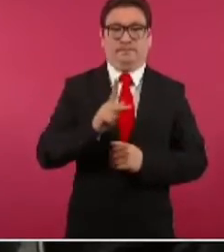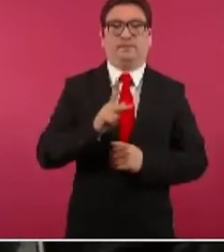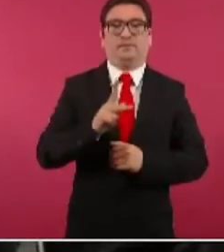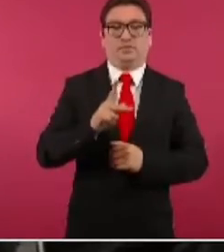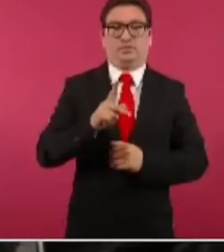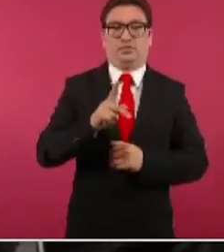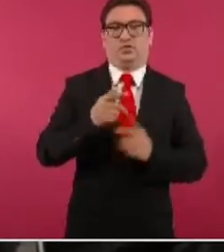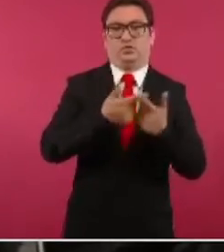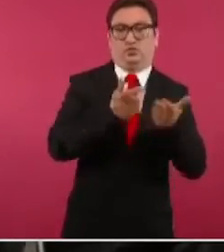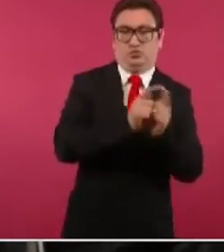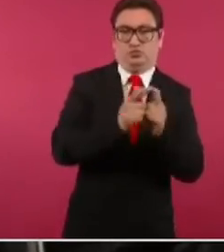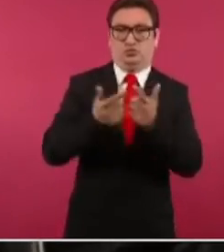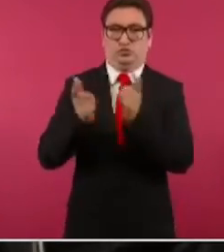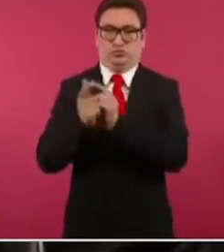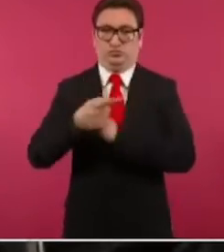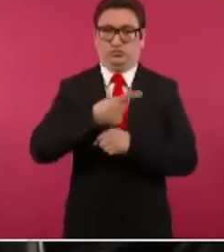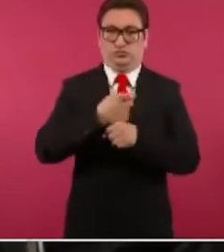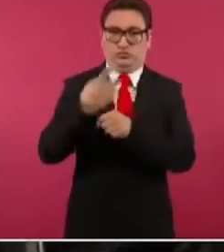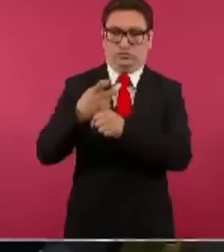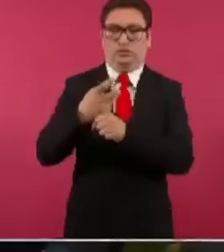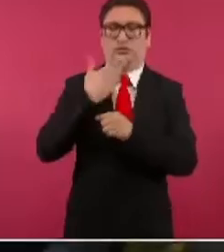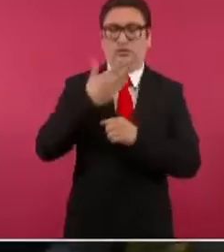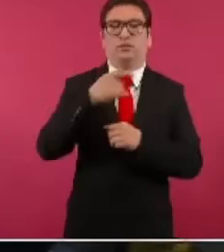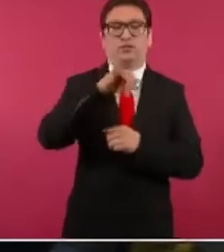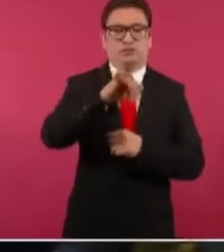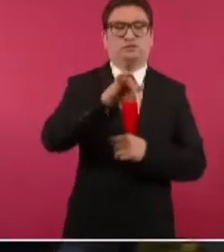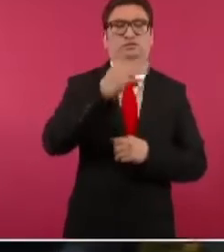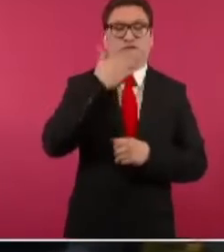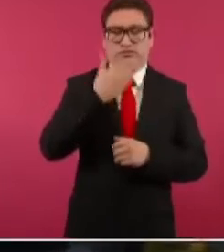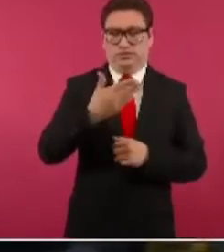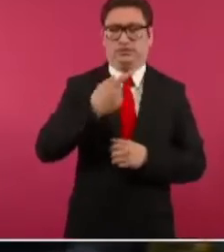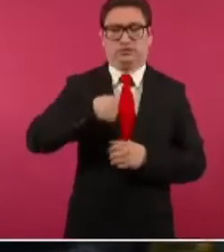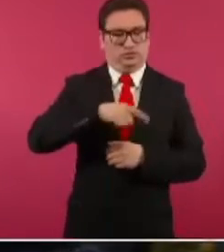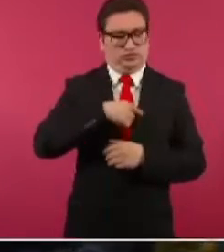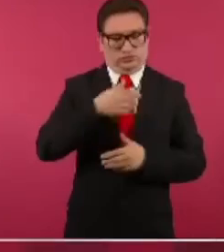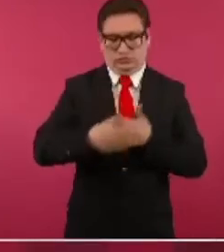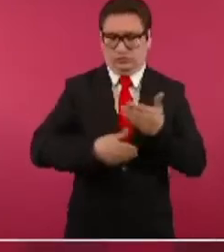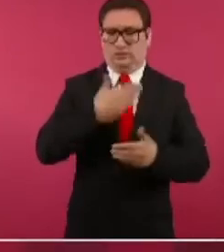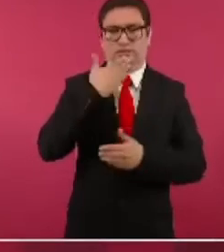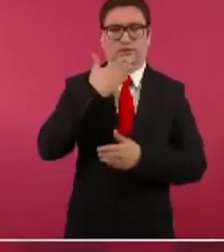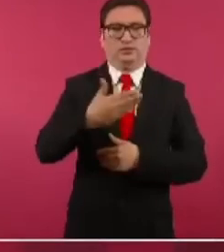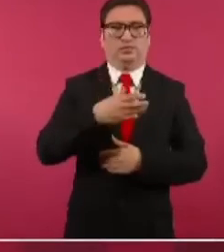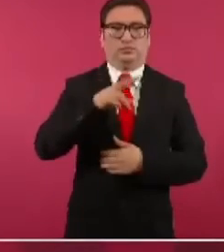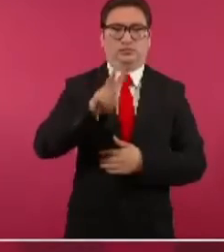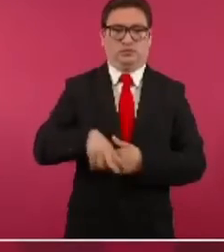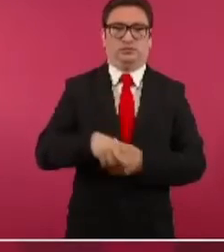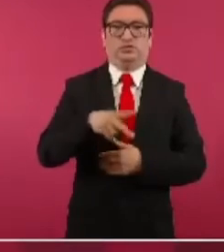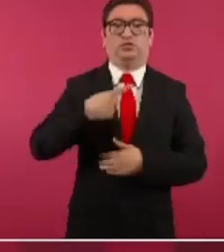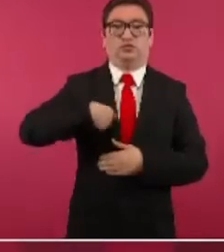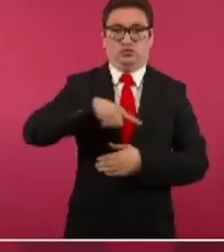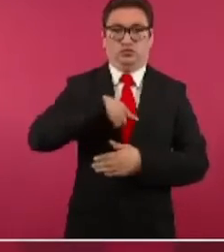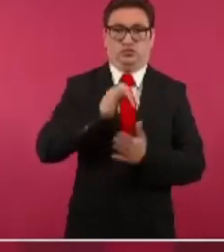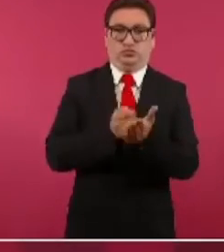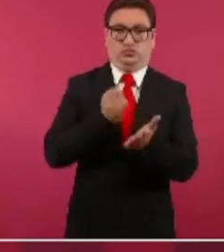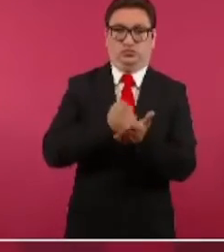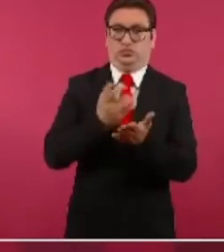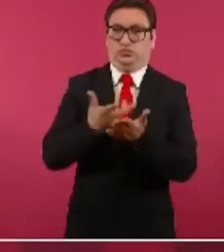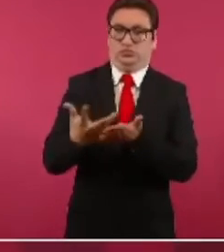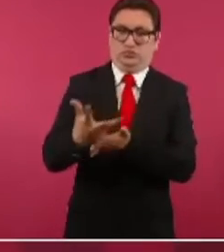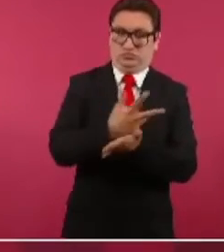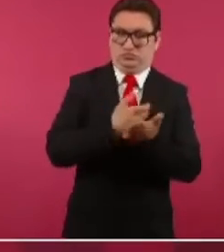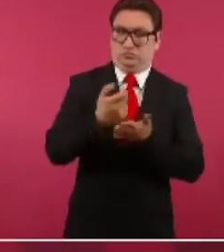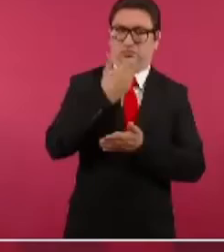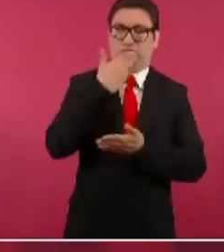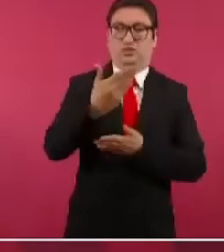sectores. vamos bien, la verdad que sí. También nuestra recaudación. Quiero aprovechar